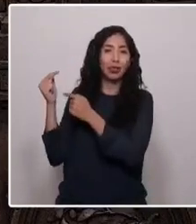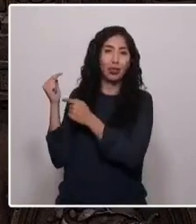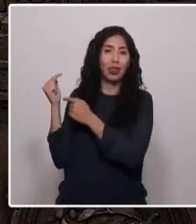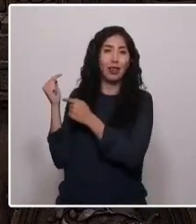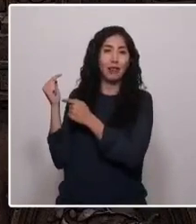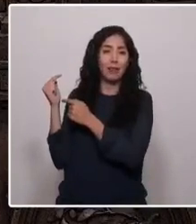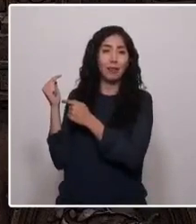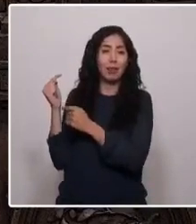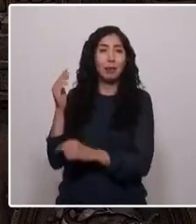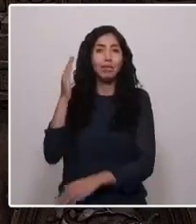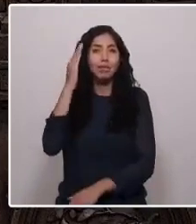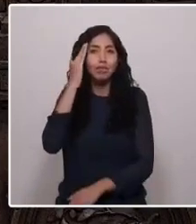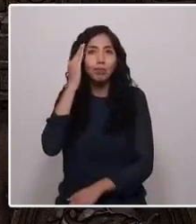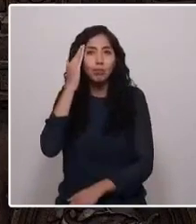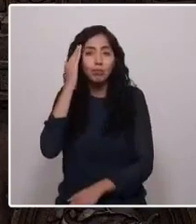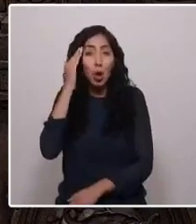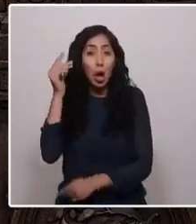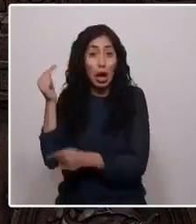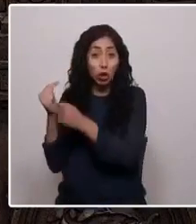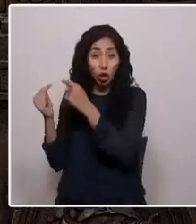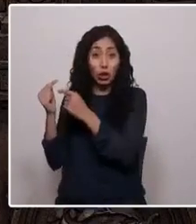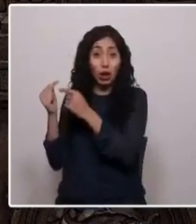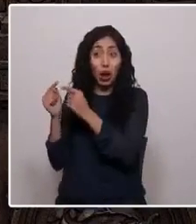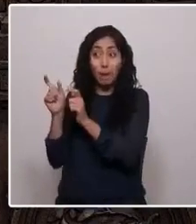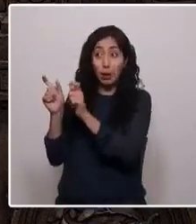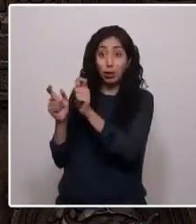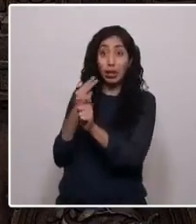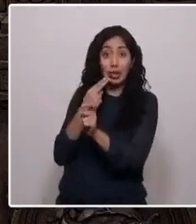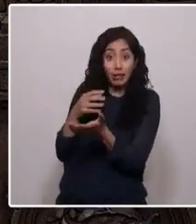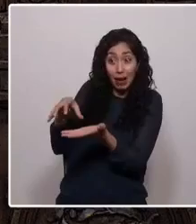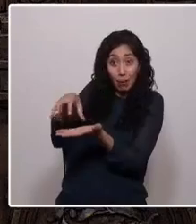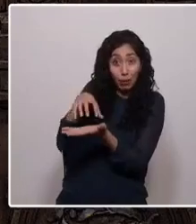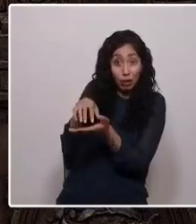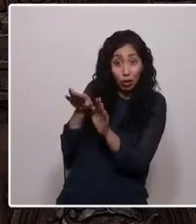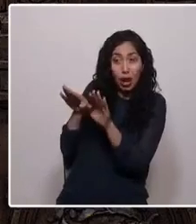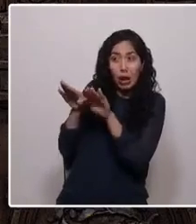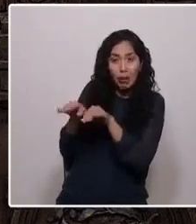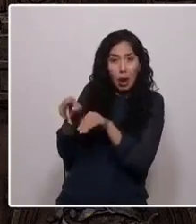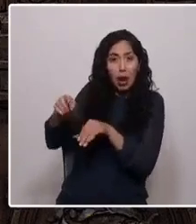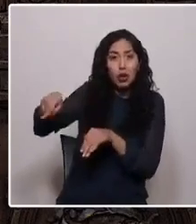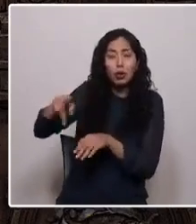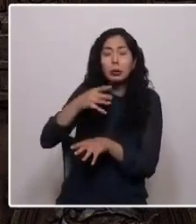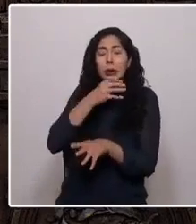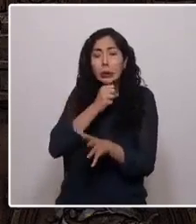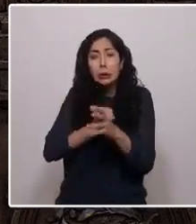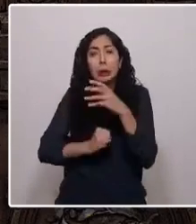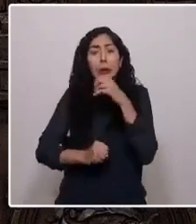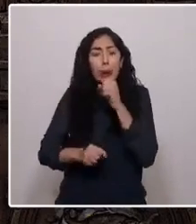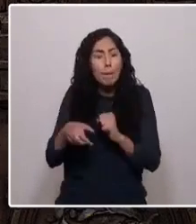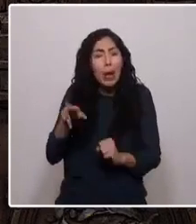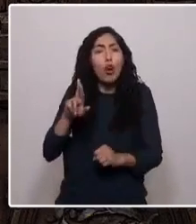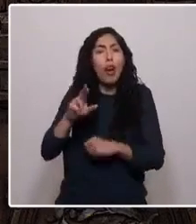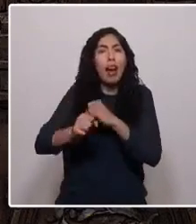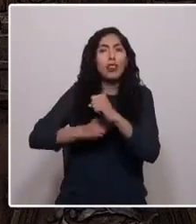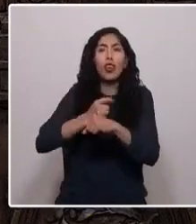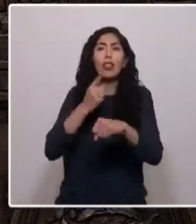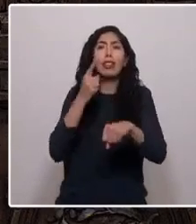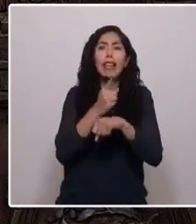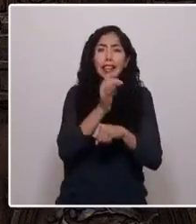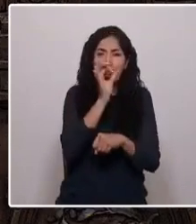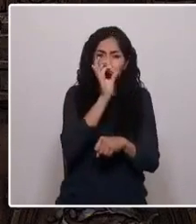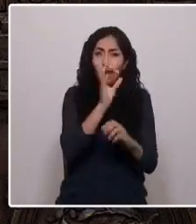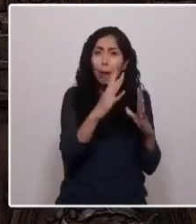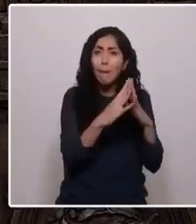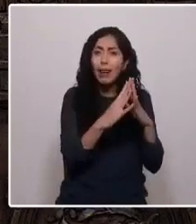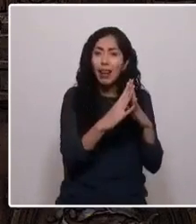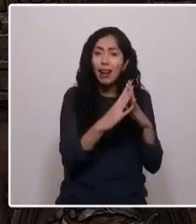memoria histórica que a mis vecinos les permitió resistir en los peores años de la dictadura y que hoy lo siguen